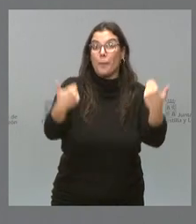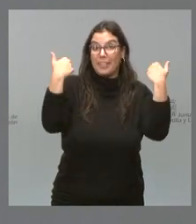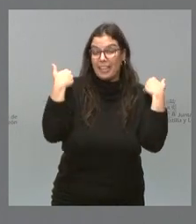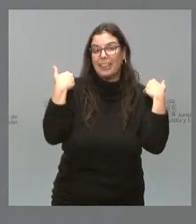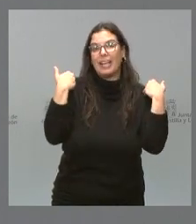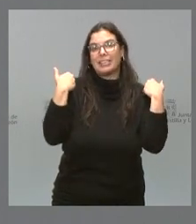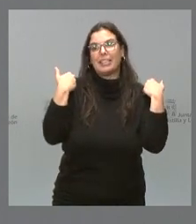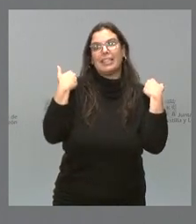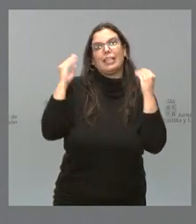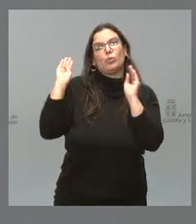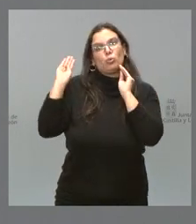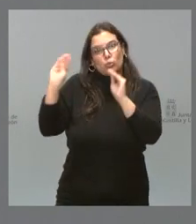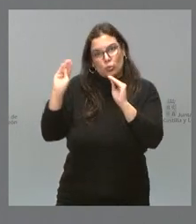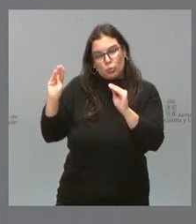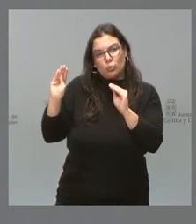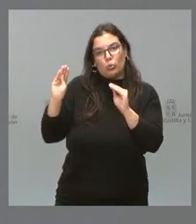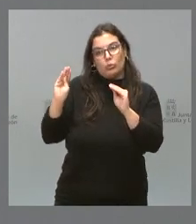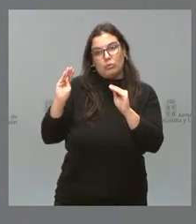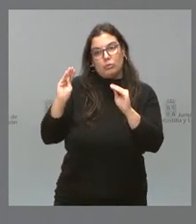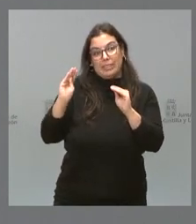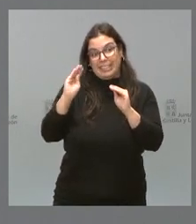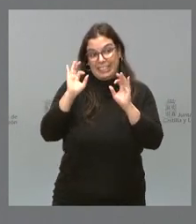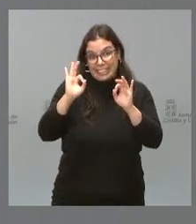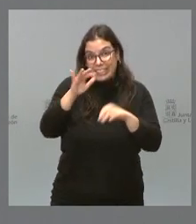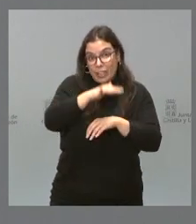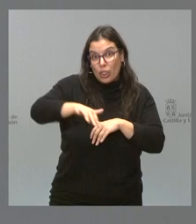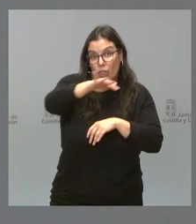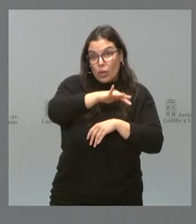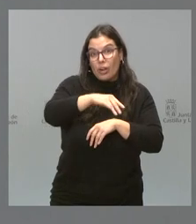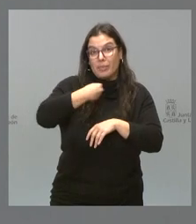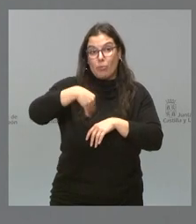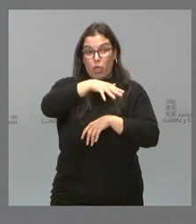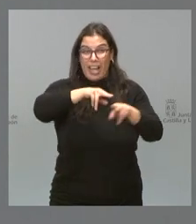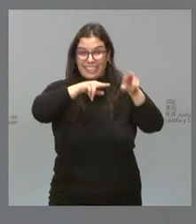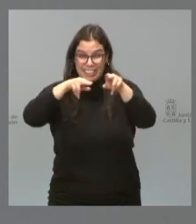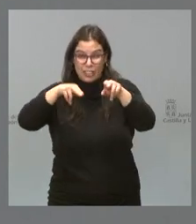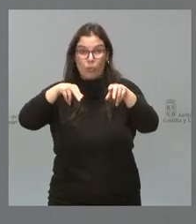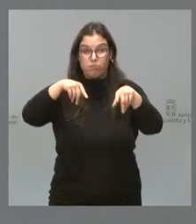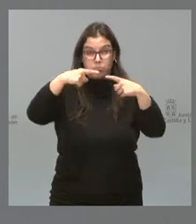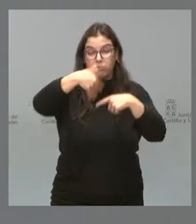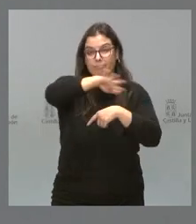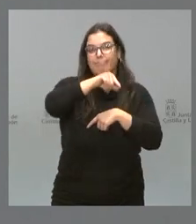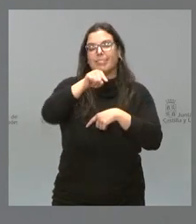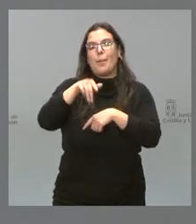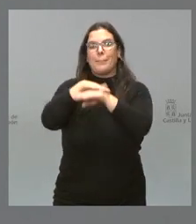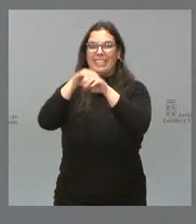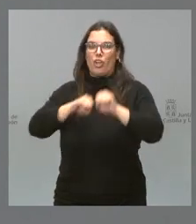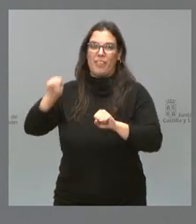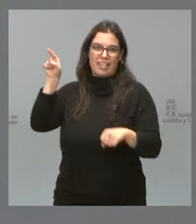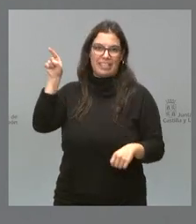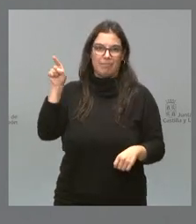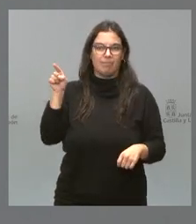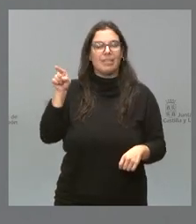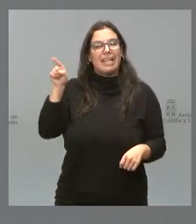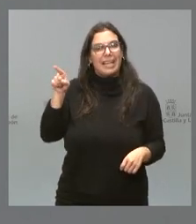corresponden ese liderazgo en ese ámbito concreto de lo que es el campo de tiro al Ministerio de defensa que es el que sin lugar a dudas puede